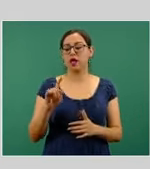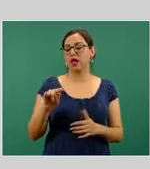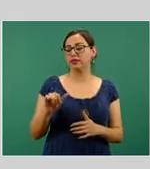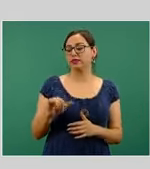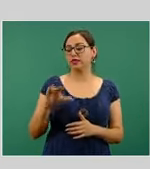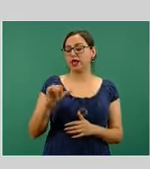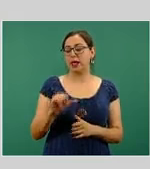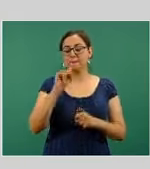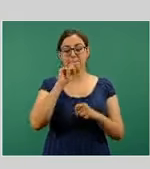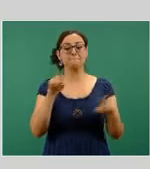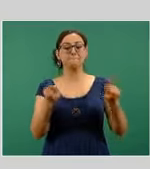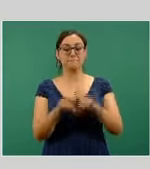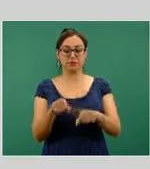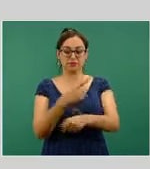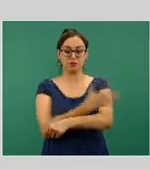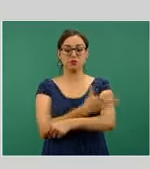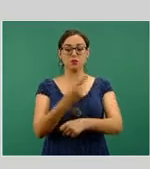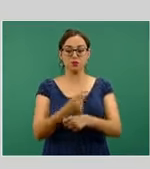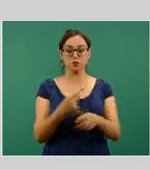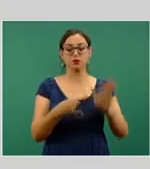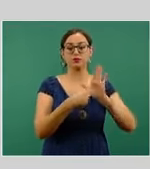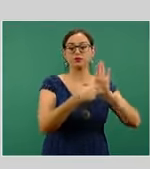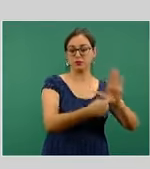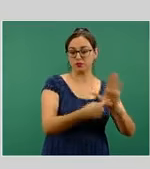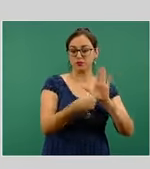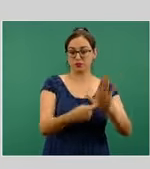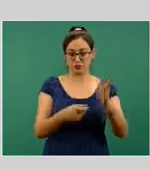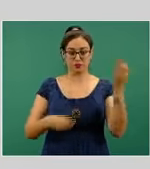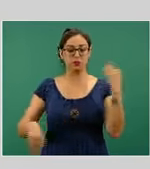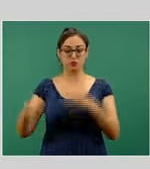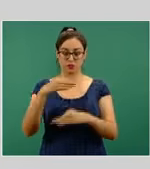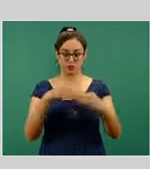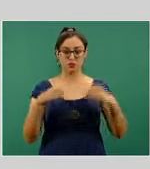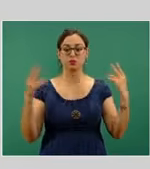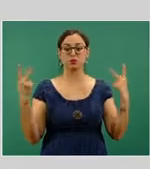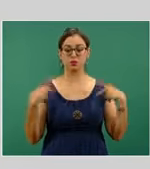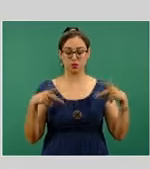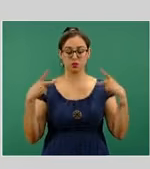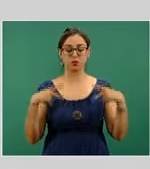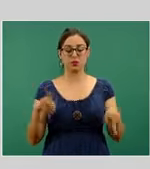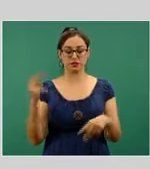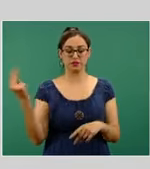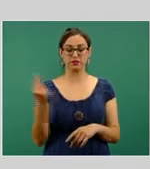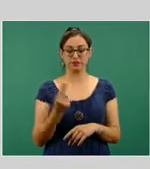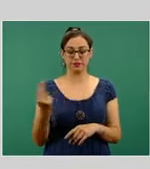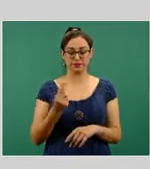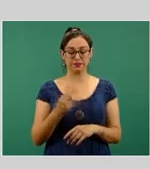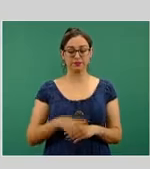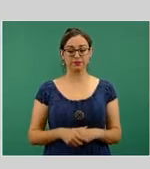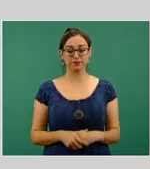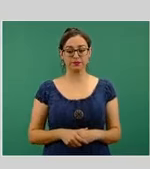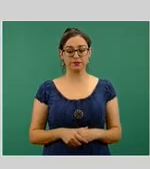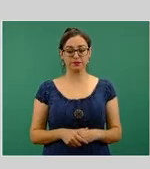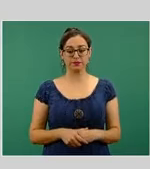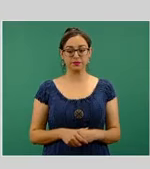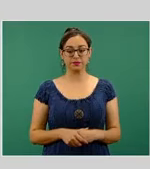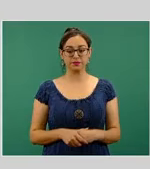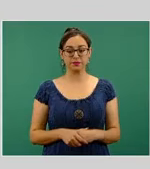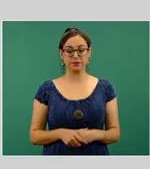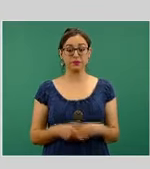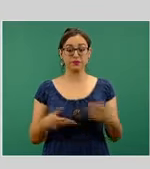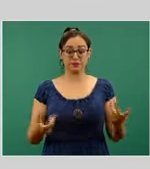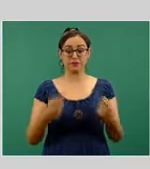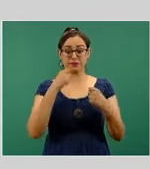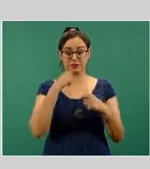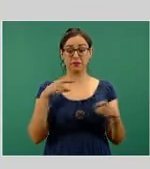la transparencia que se requiere cuando hay interacciones que afectan intereses, sobre todo comerciales. Y un gran reto y una gran deuda